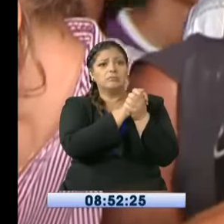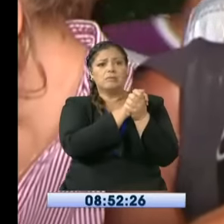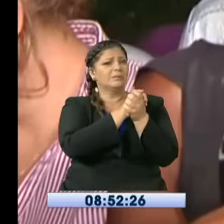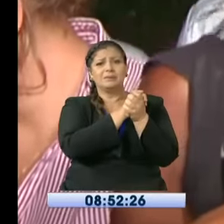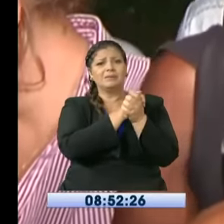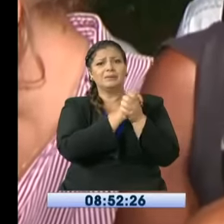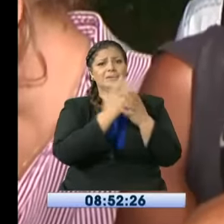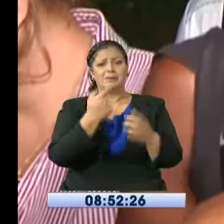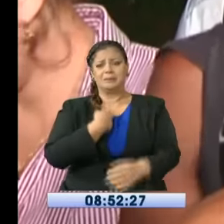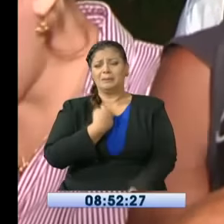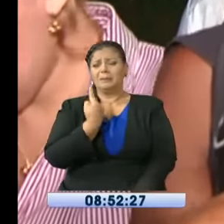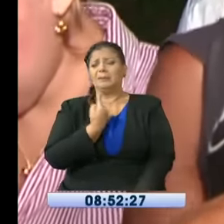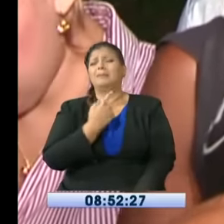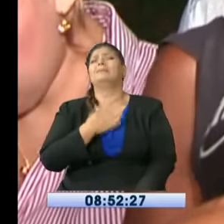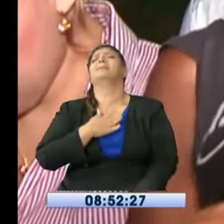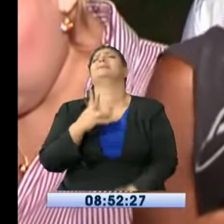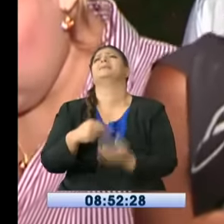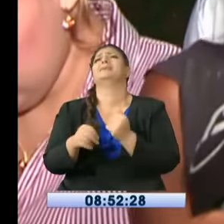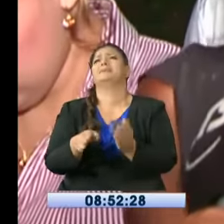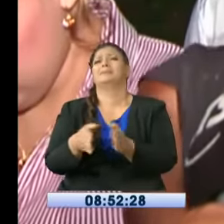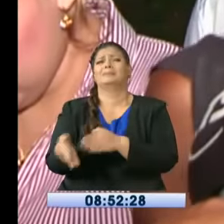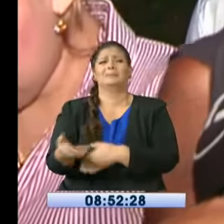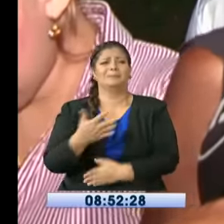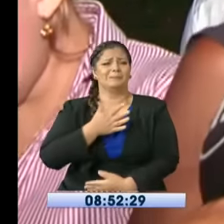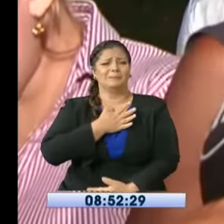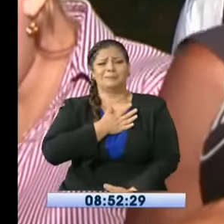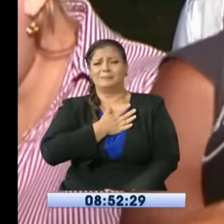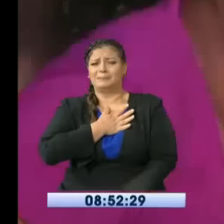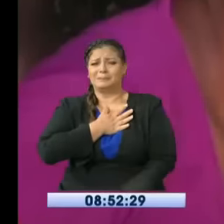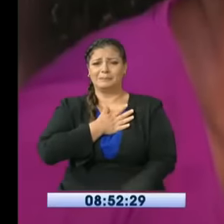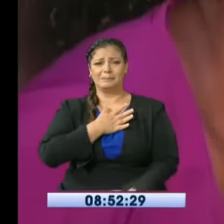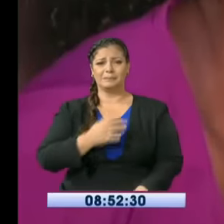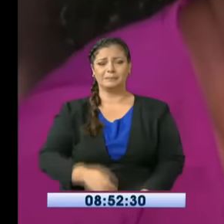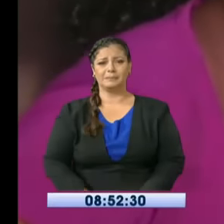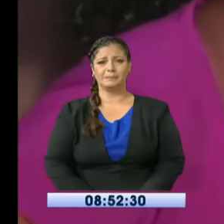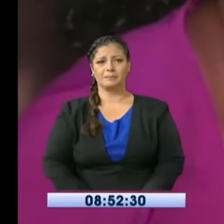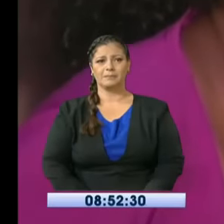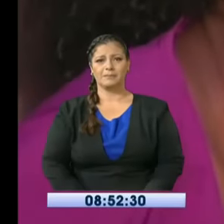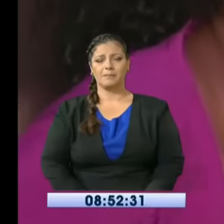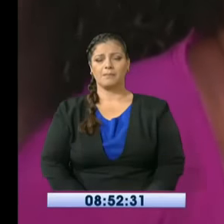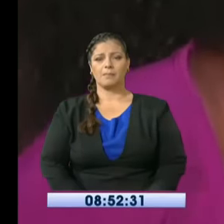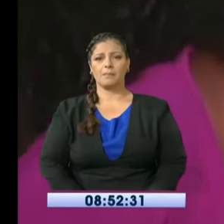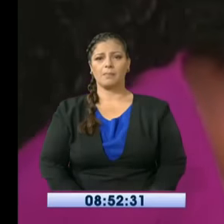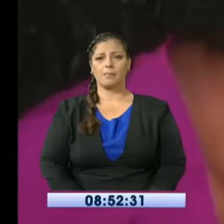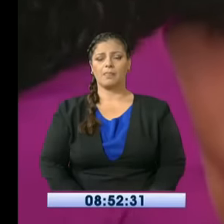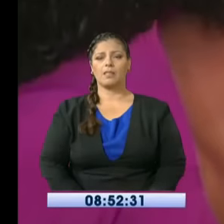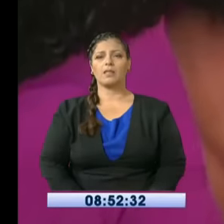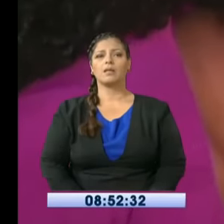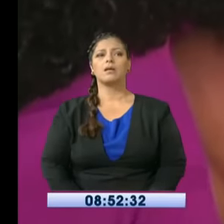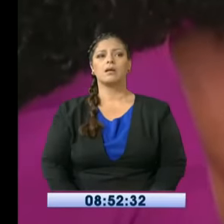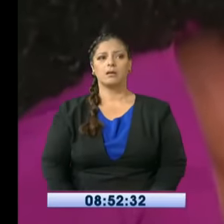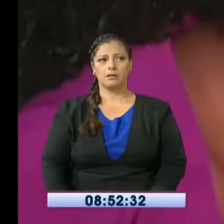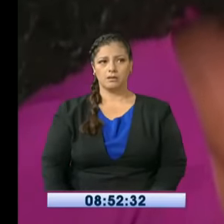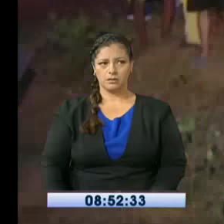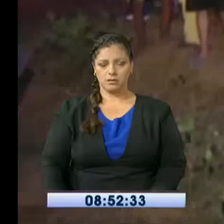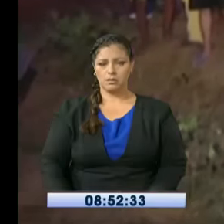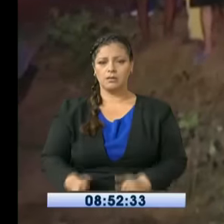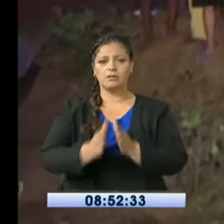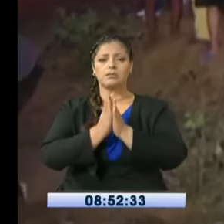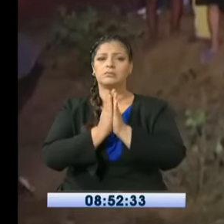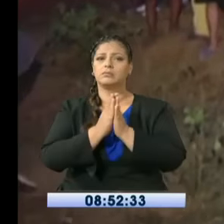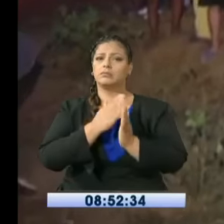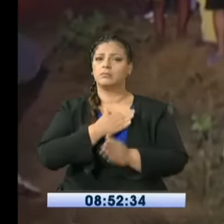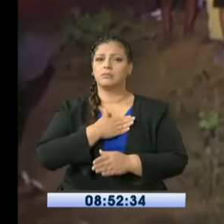qué voy a hacer sin mi hijo, yo quería a mi hijo vivo. La familia del menor solicita ahora ayuda para